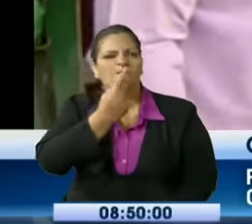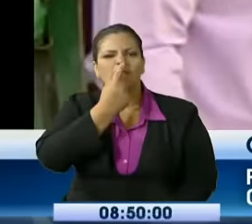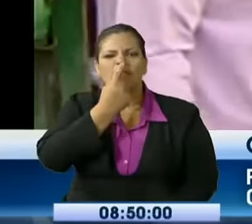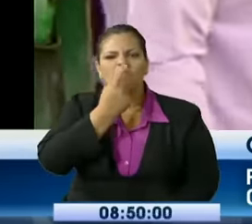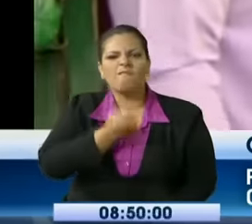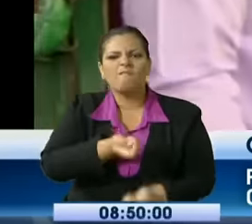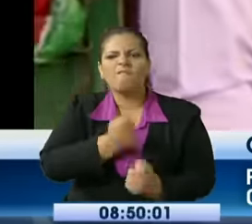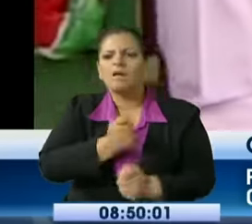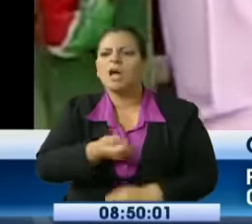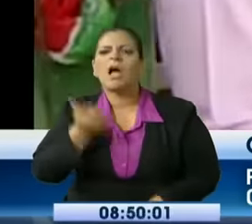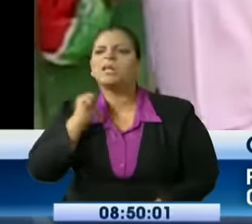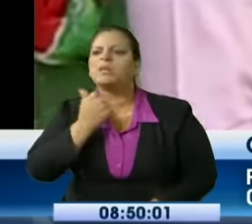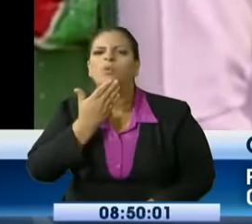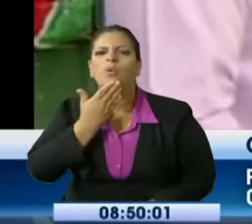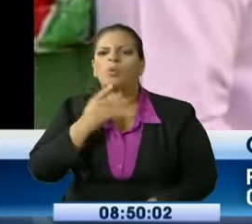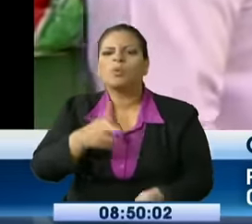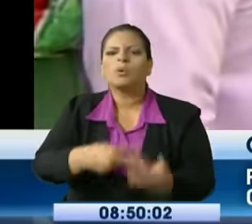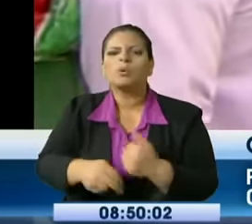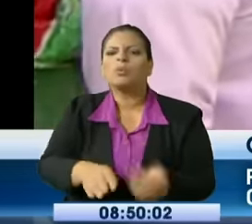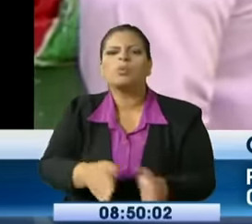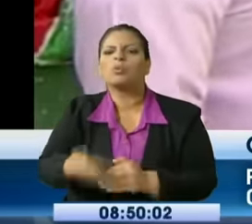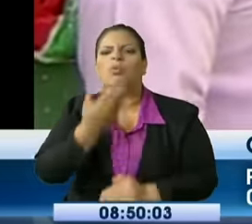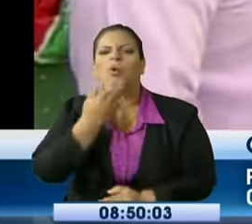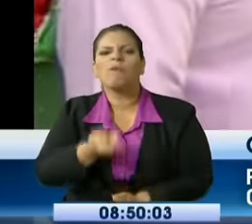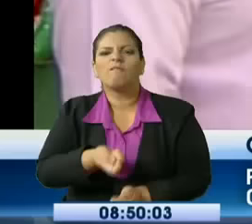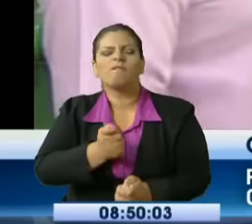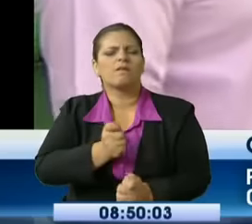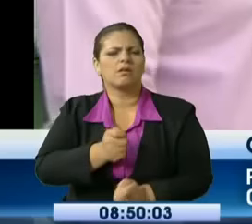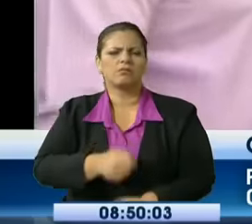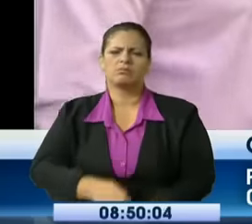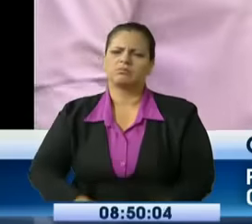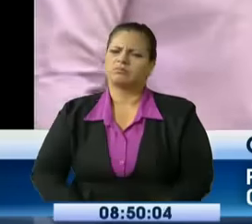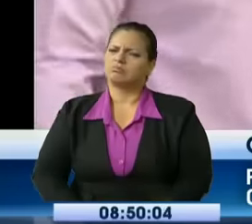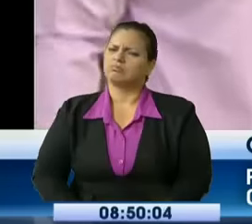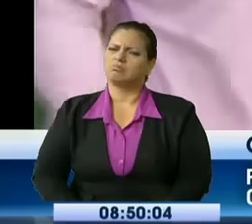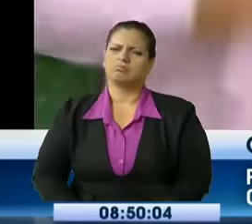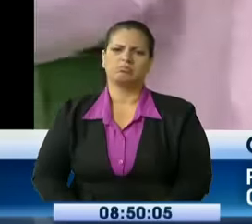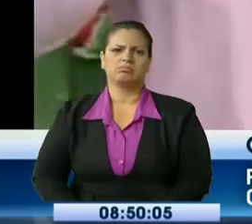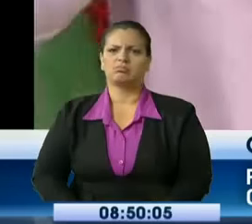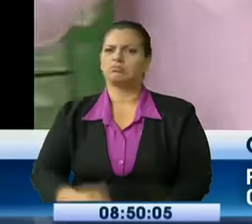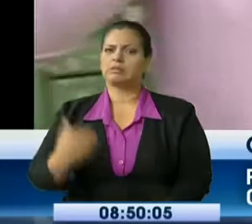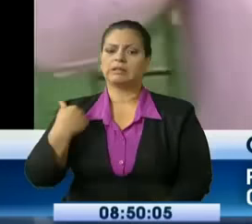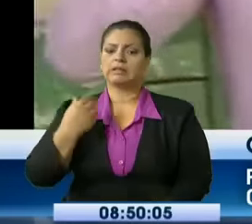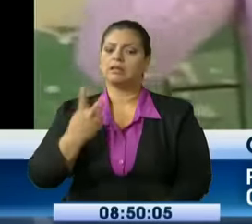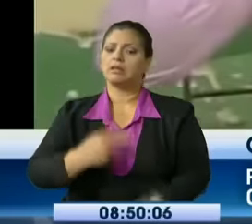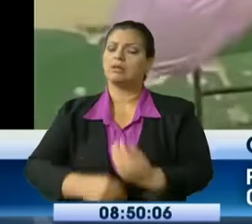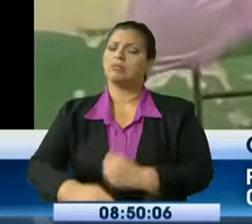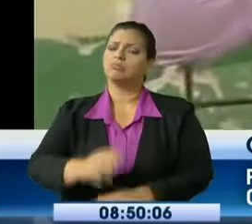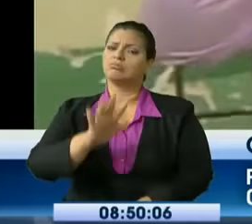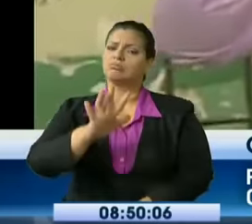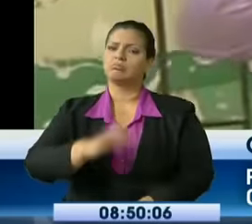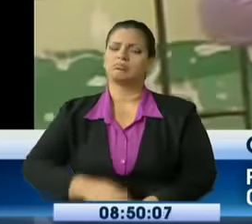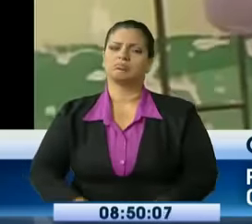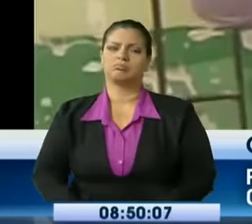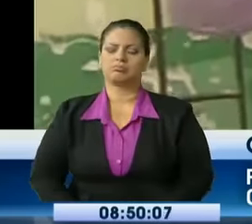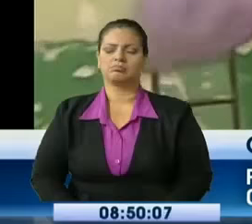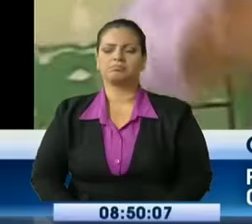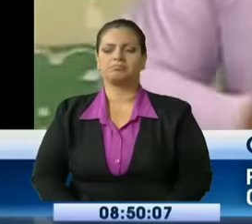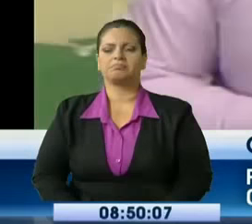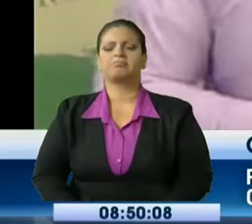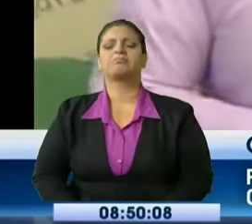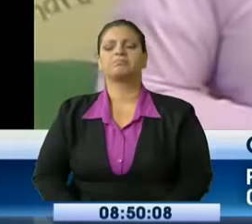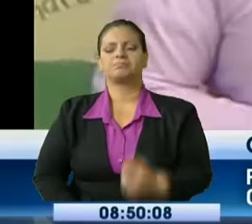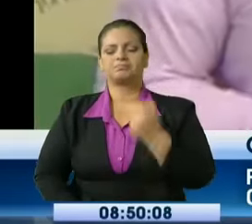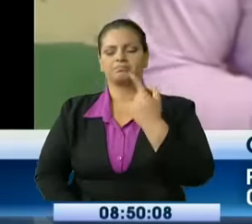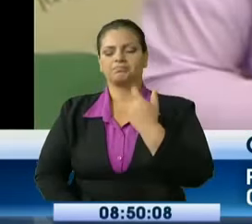adelante. Especialmente que ella tiene una madre de familia con 5 hijos. Claro que sí. Muchísimas gracias, Luis Sigüenza, psicólogo clínico del Ministerio de Salud Pública,